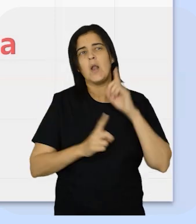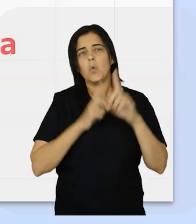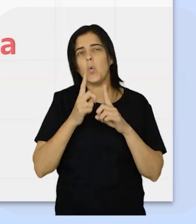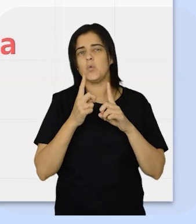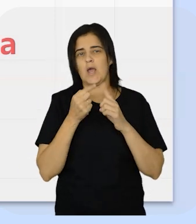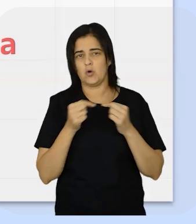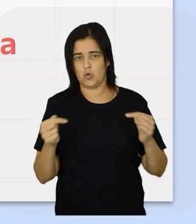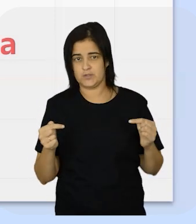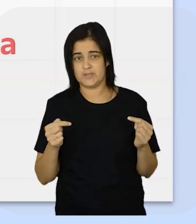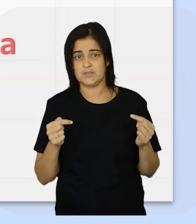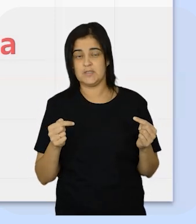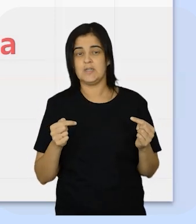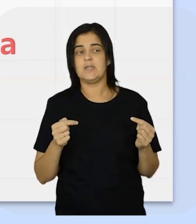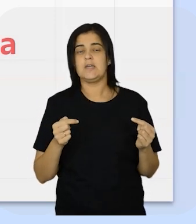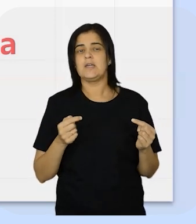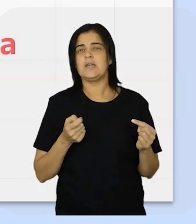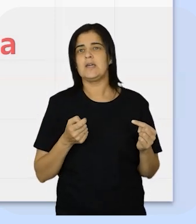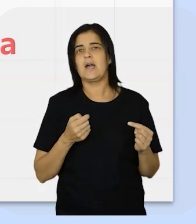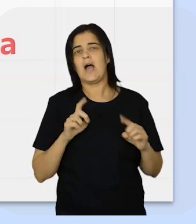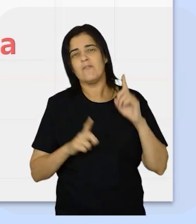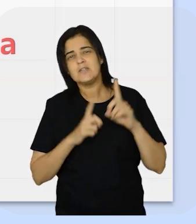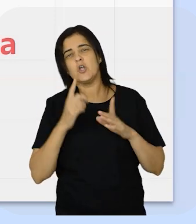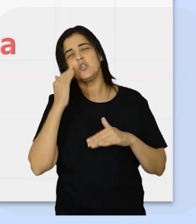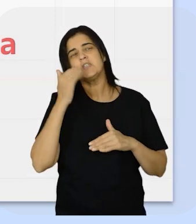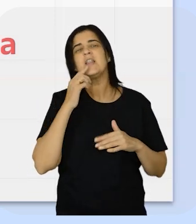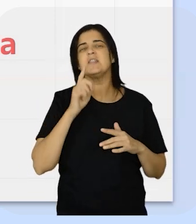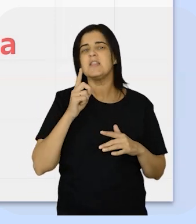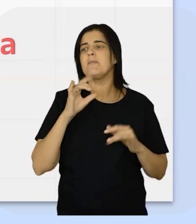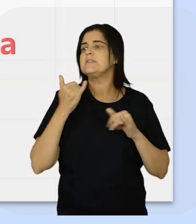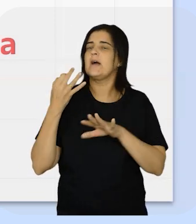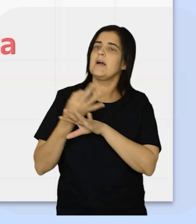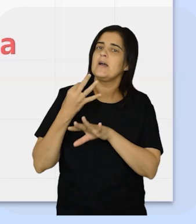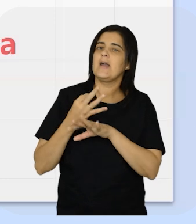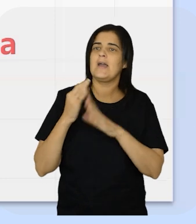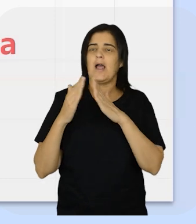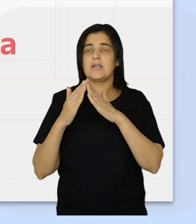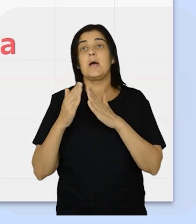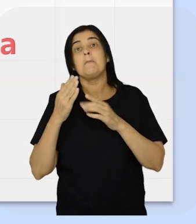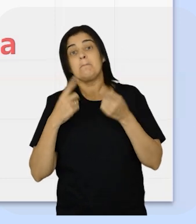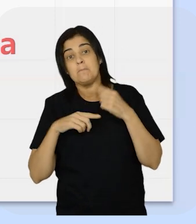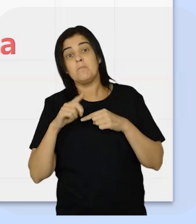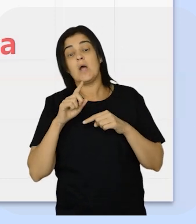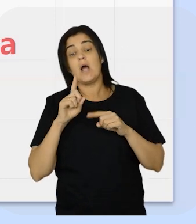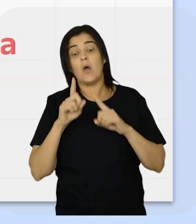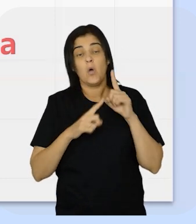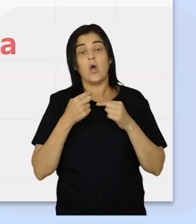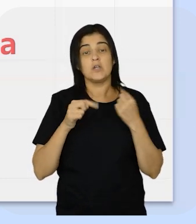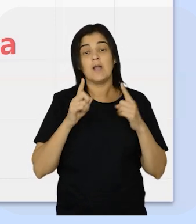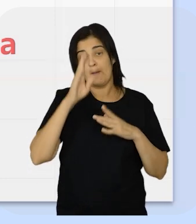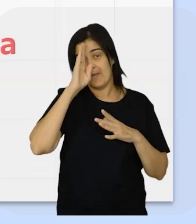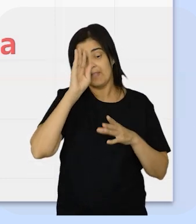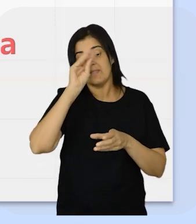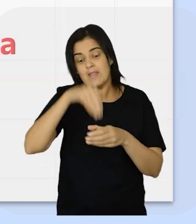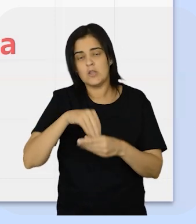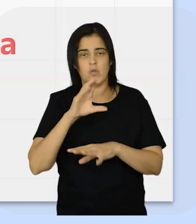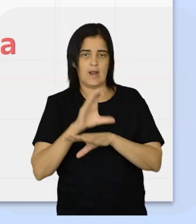cosas que muchas veces los docentes decimos tiene que venir de la casa, pero en realidad son cosas que se tienen que aprender dentro del